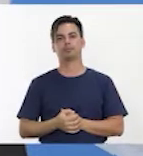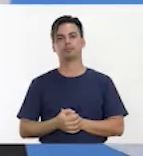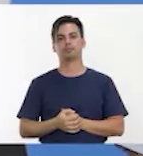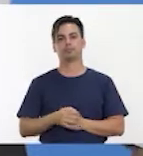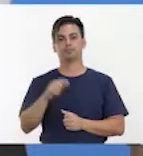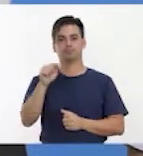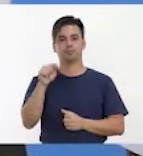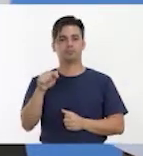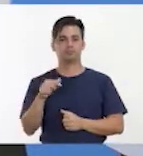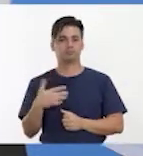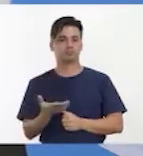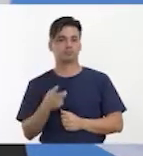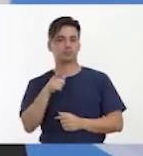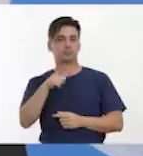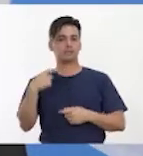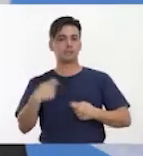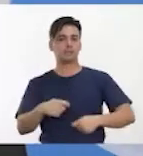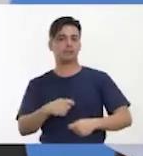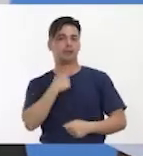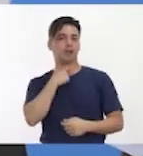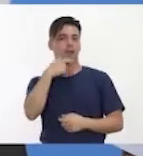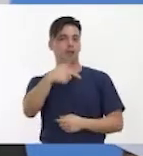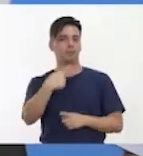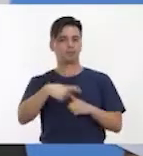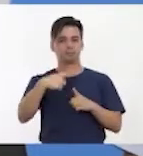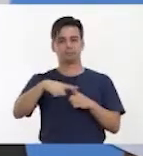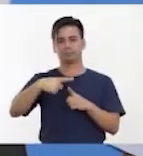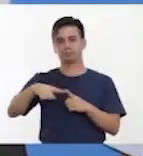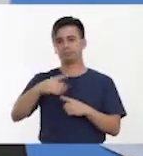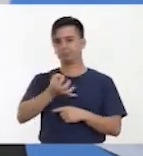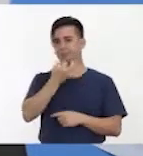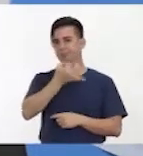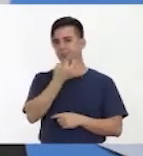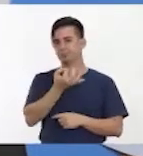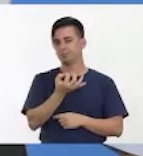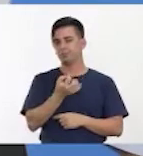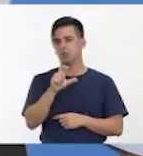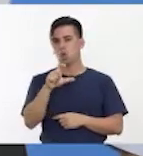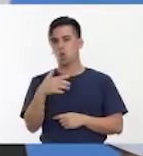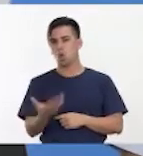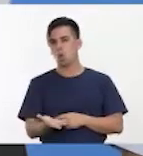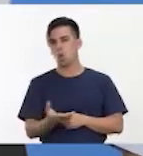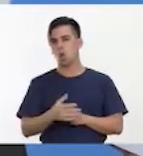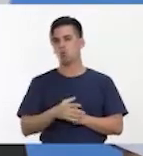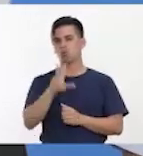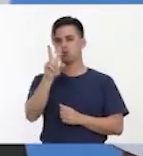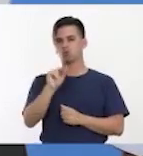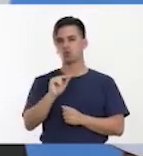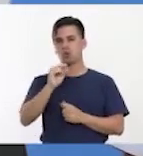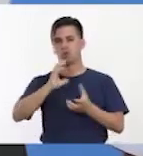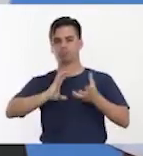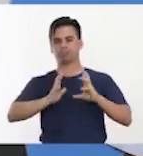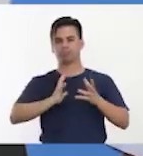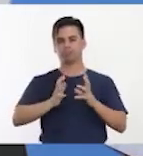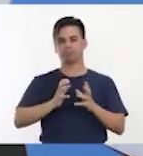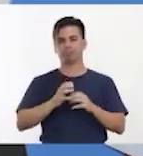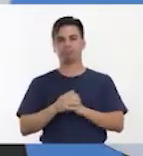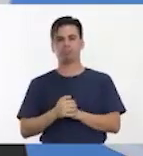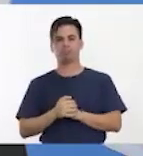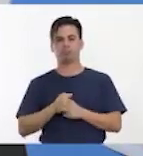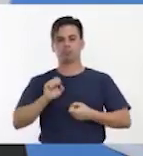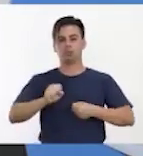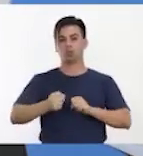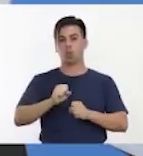En este sentido, deberán ejemplificar la aplicación de nuevos mecanismos de